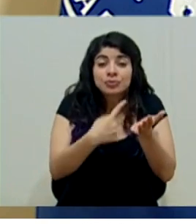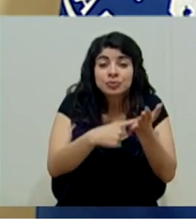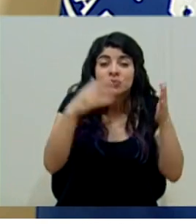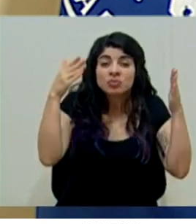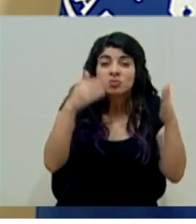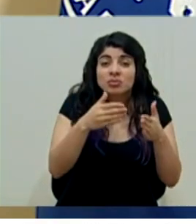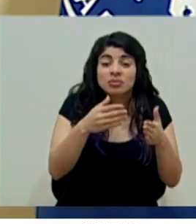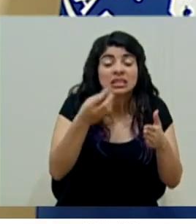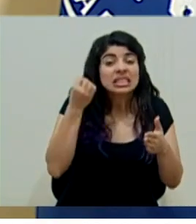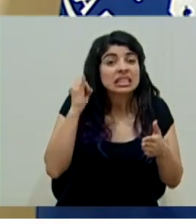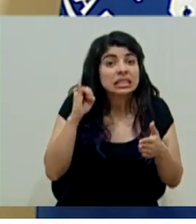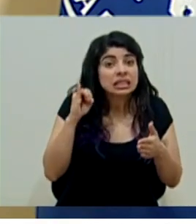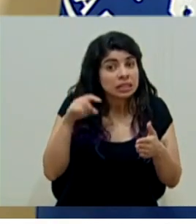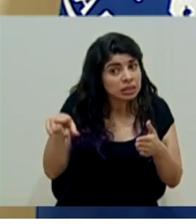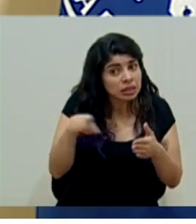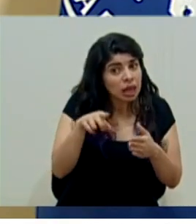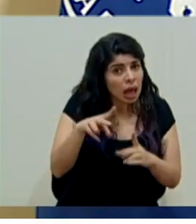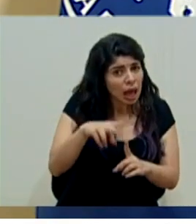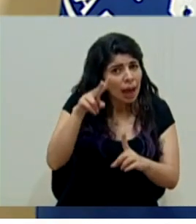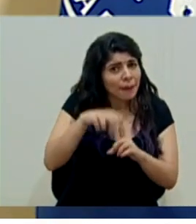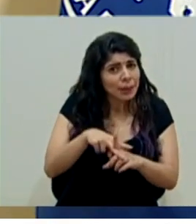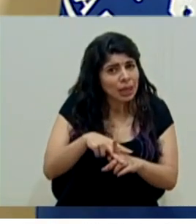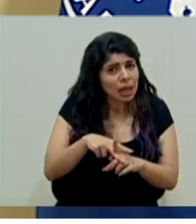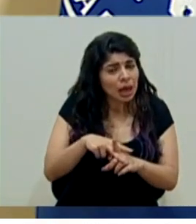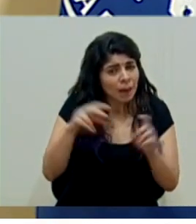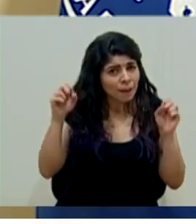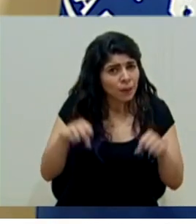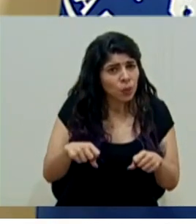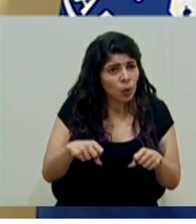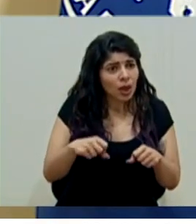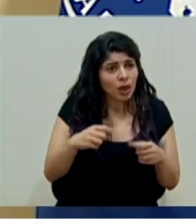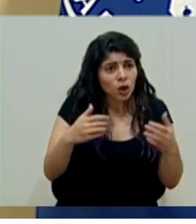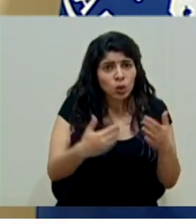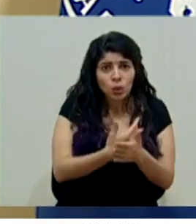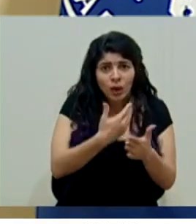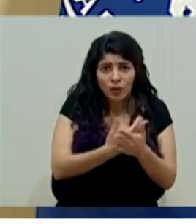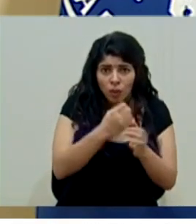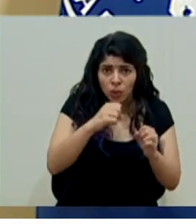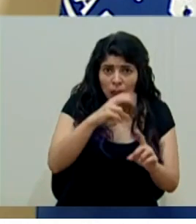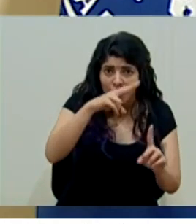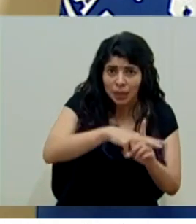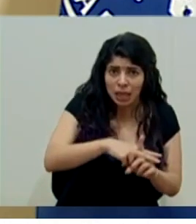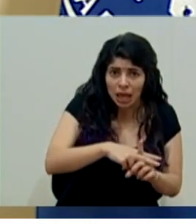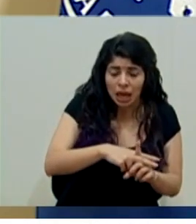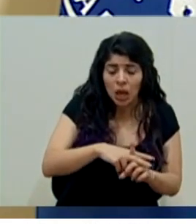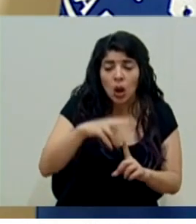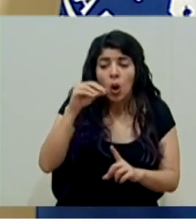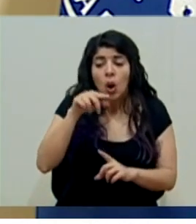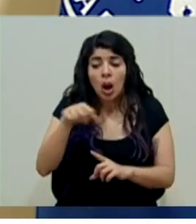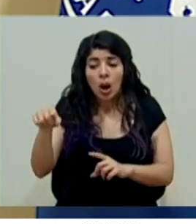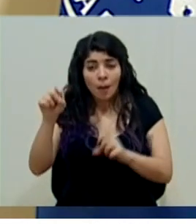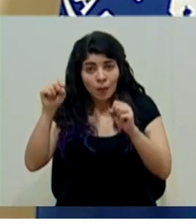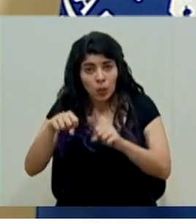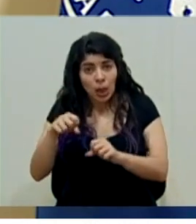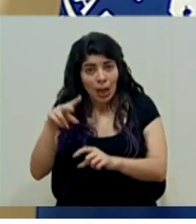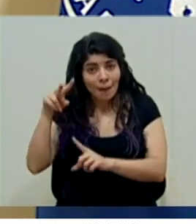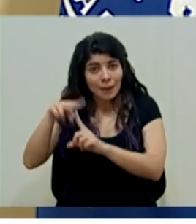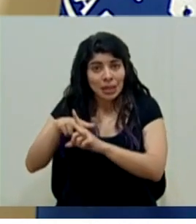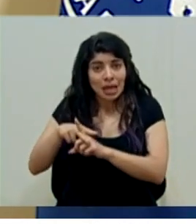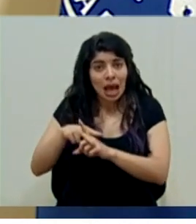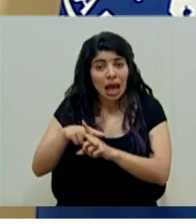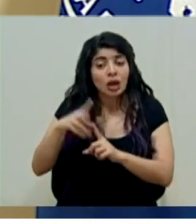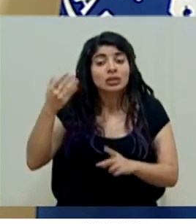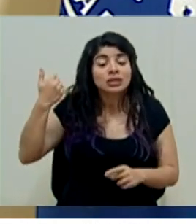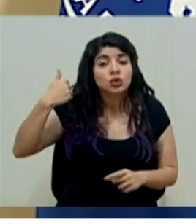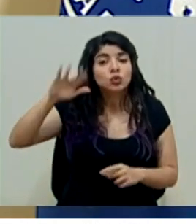si aplica de manera, si se puede aplicar a los nuevos o si se puede aplicar con a quienes